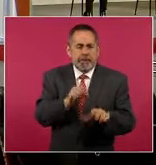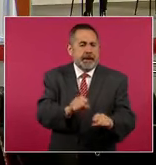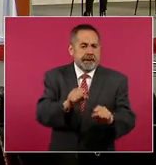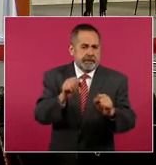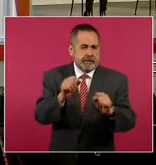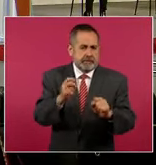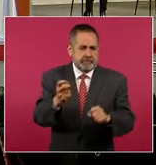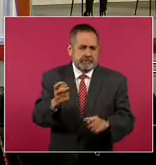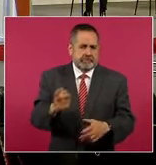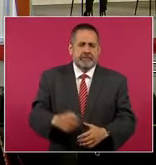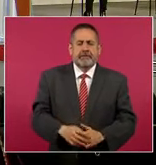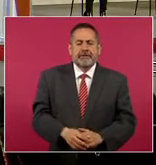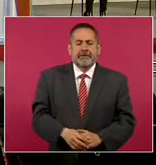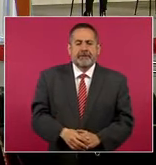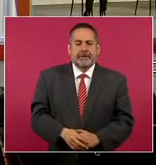favor.